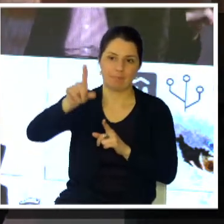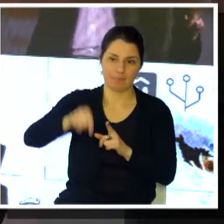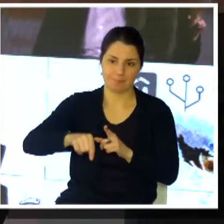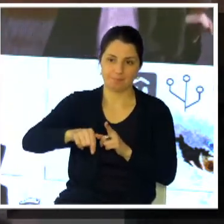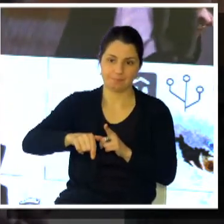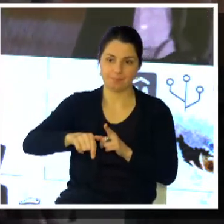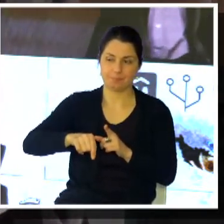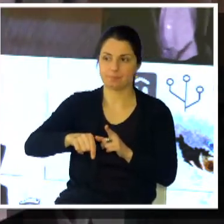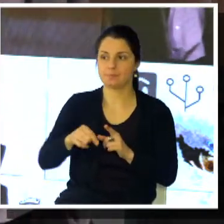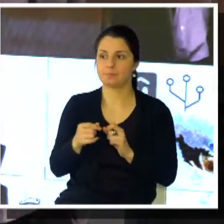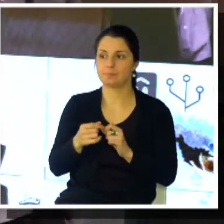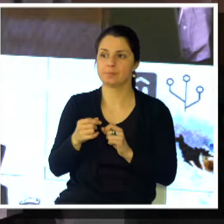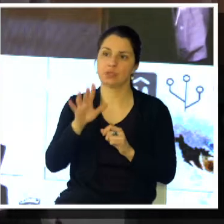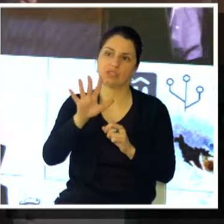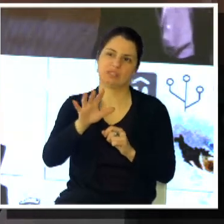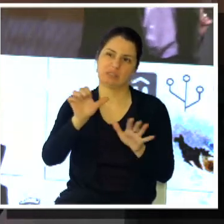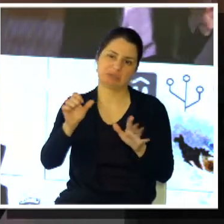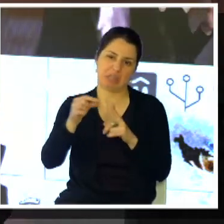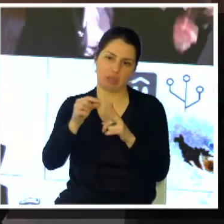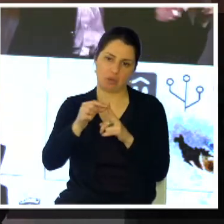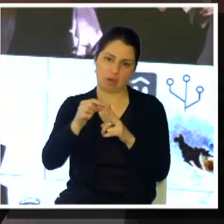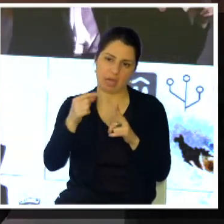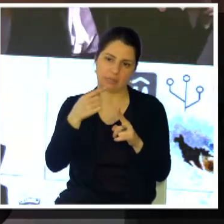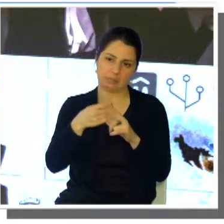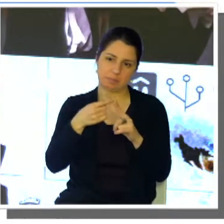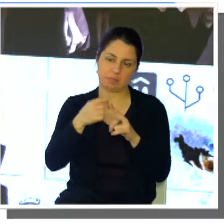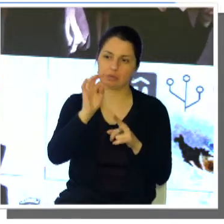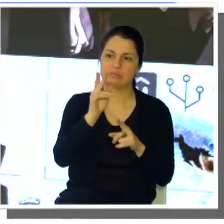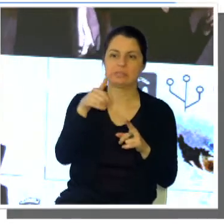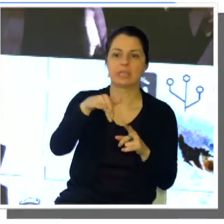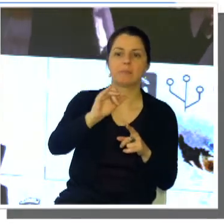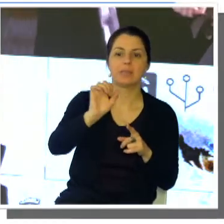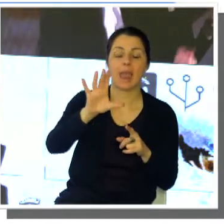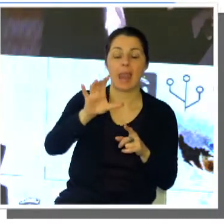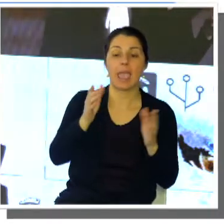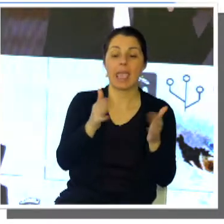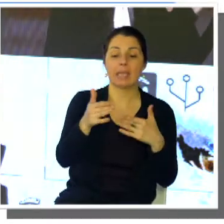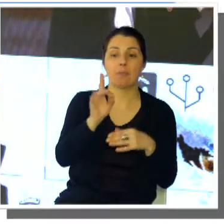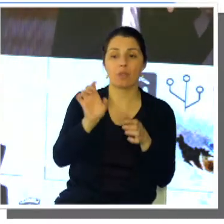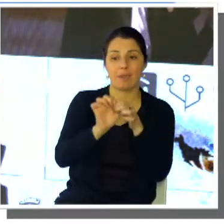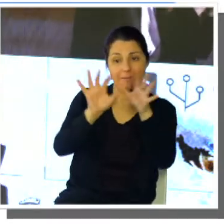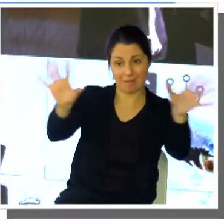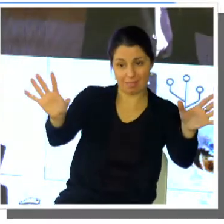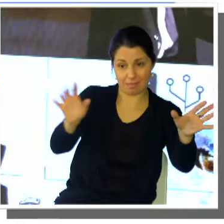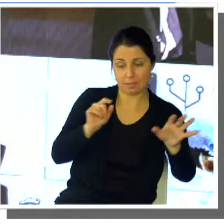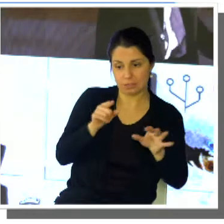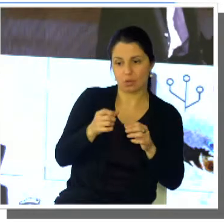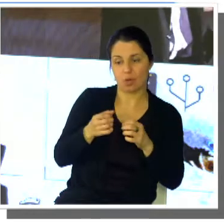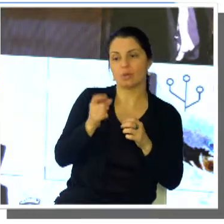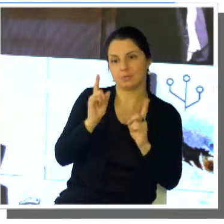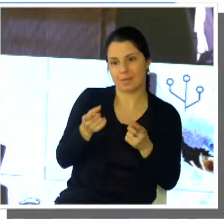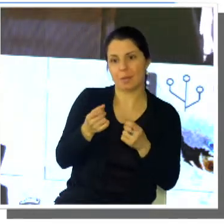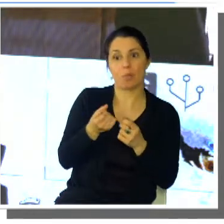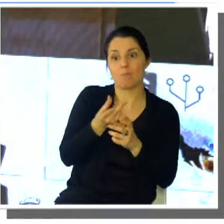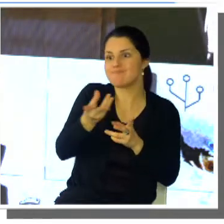valores menores o cercanos a 5 o 6 dólares por terminal por equipo de red. Eso, obviamente, que esa masividad va a también permitir